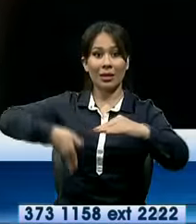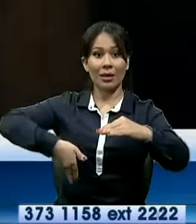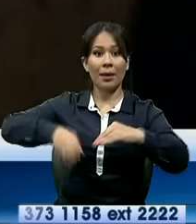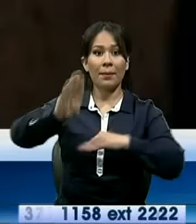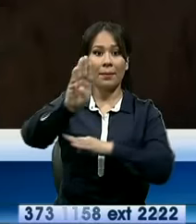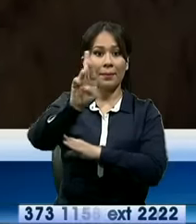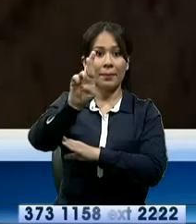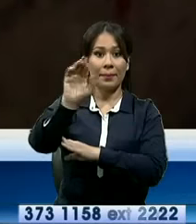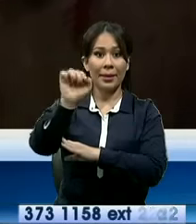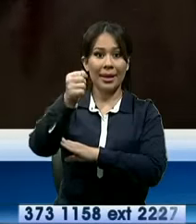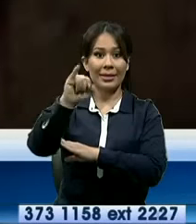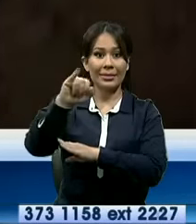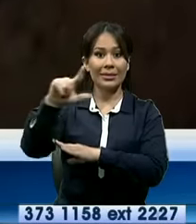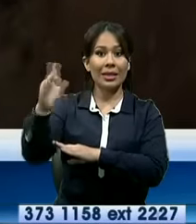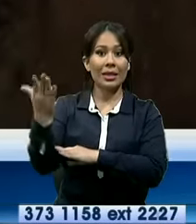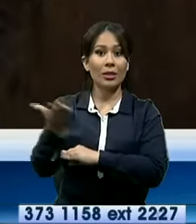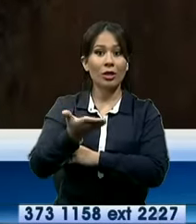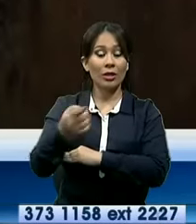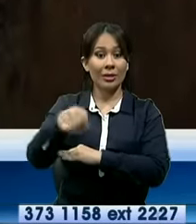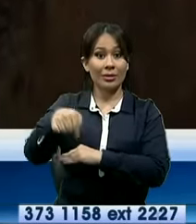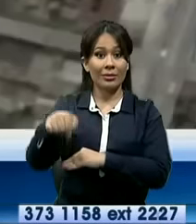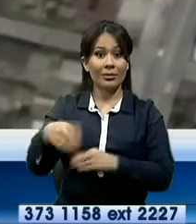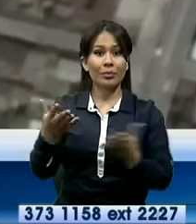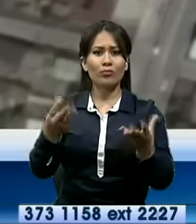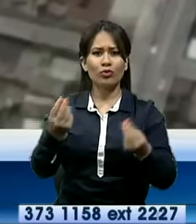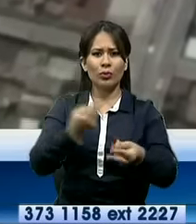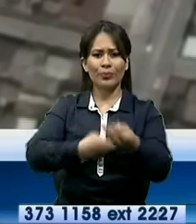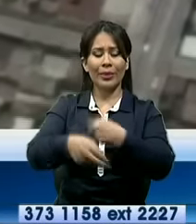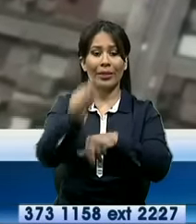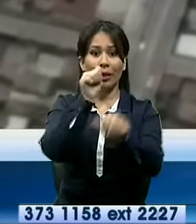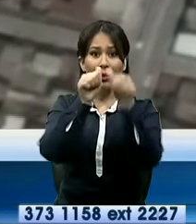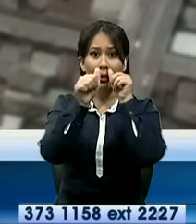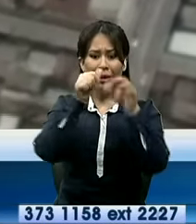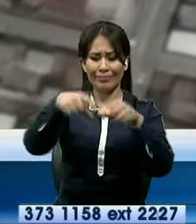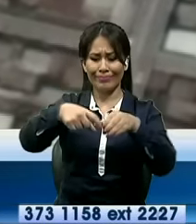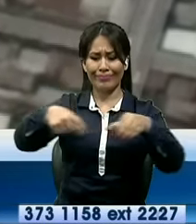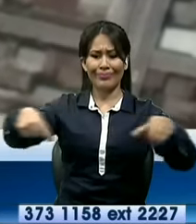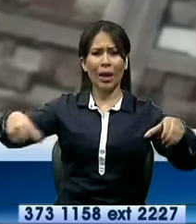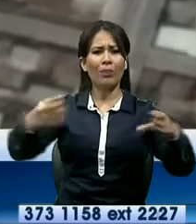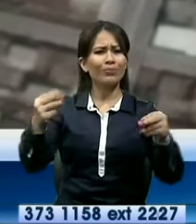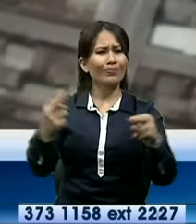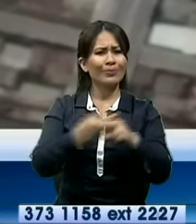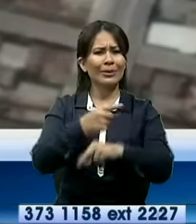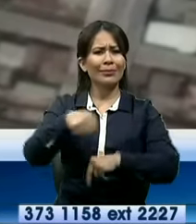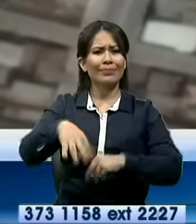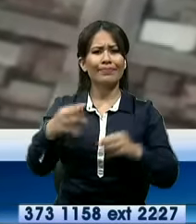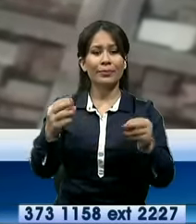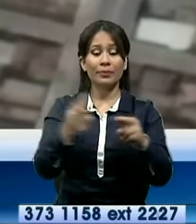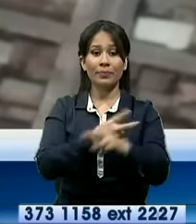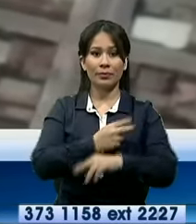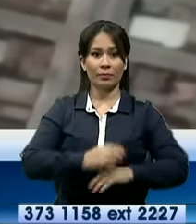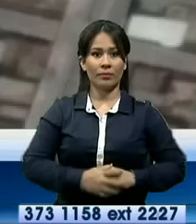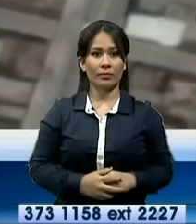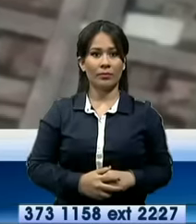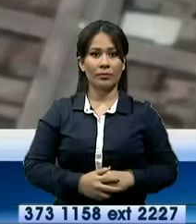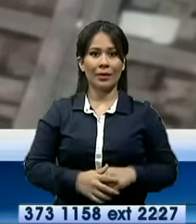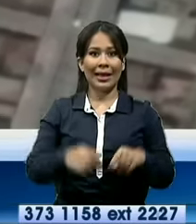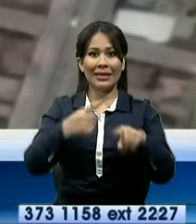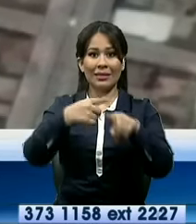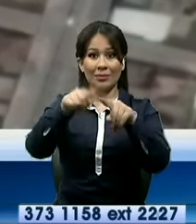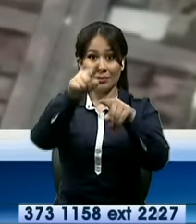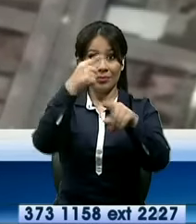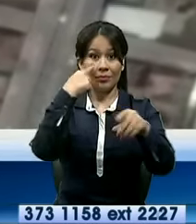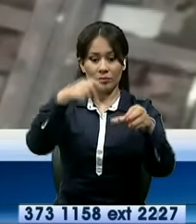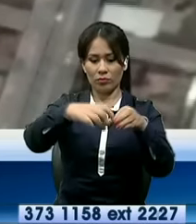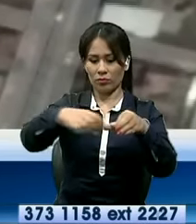como la Zona Cuchillo, donde el expendio de alcaloides estaba corrompiendo el lugar. Podemos establecer los canales de distribución, que